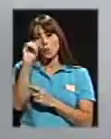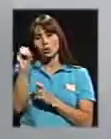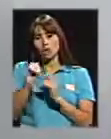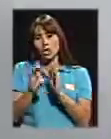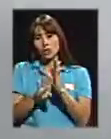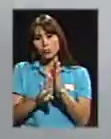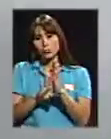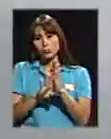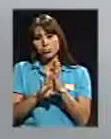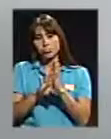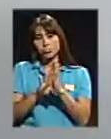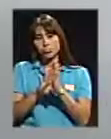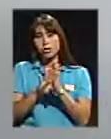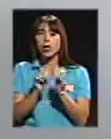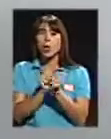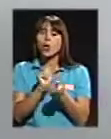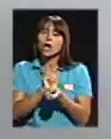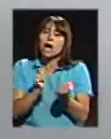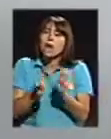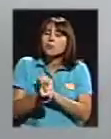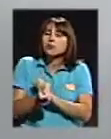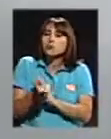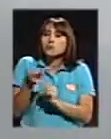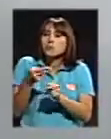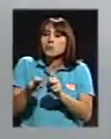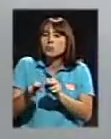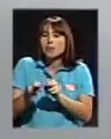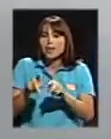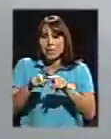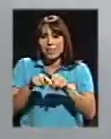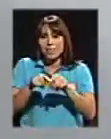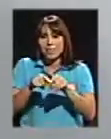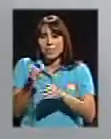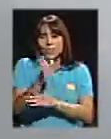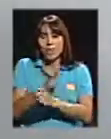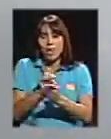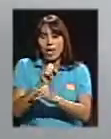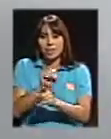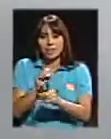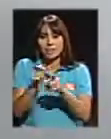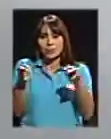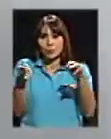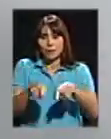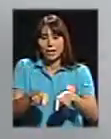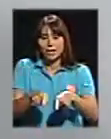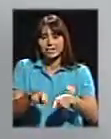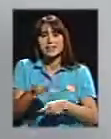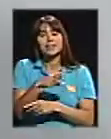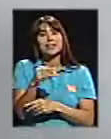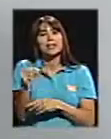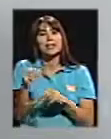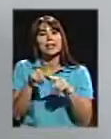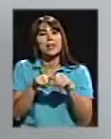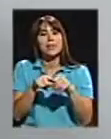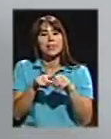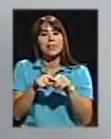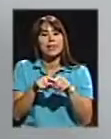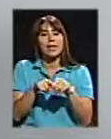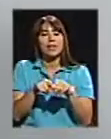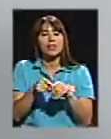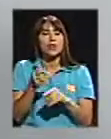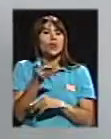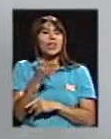leves cambios dependiendo de ciertas circunstancias y la forma en que se